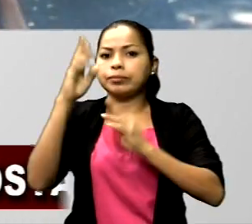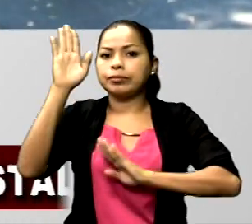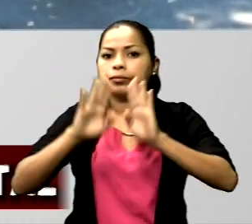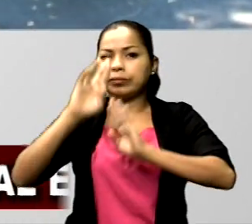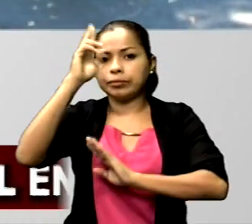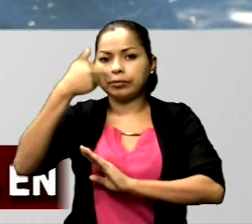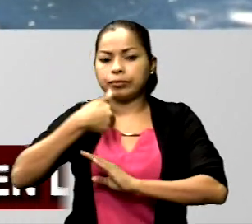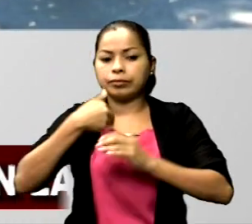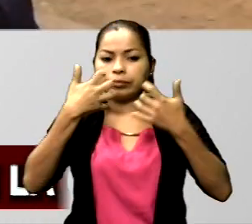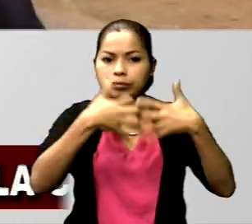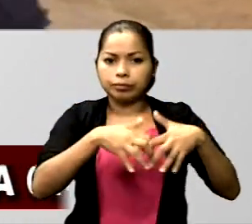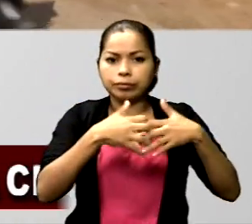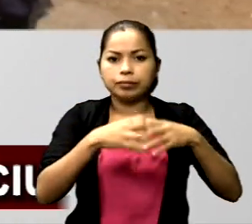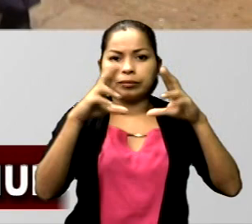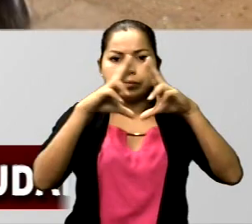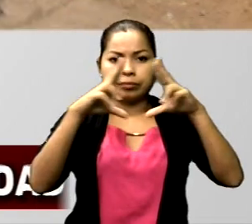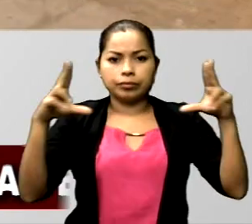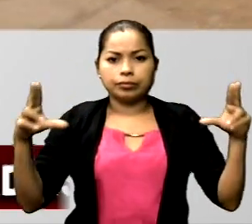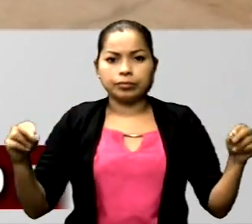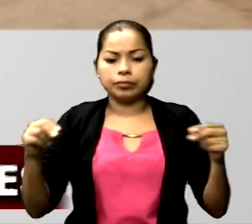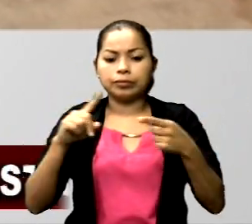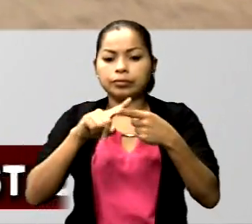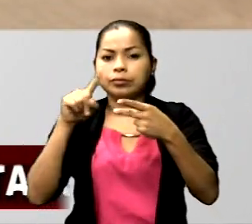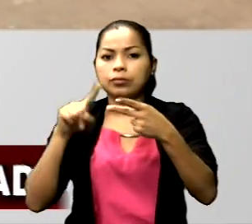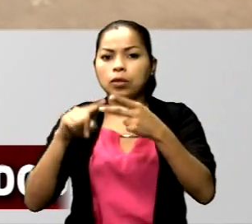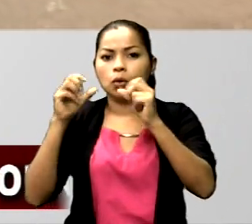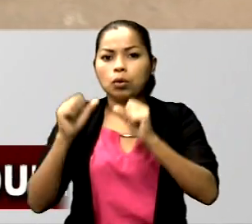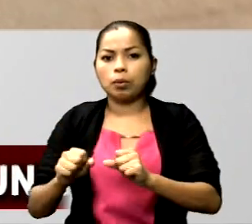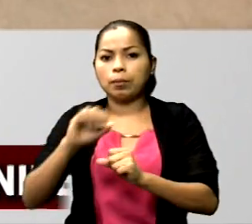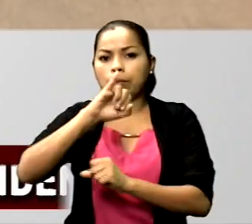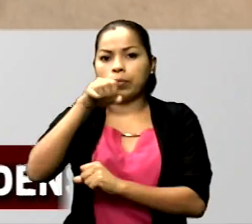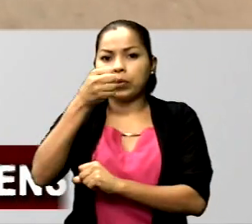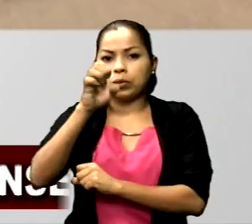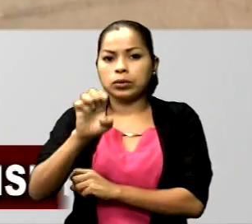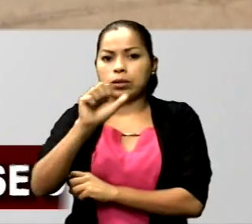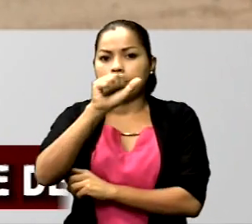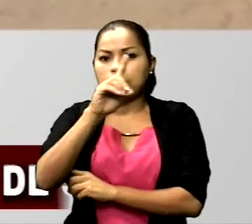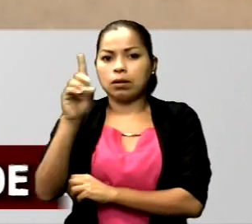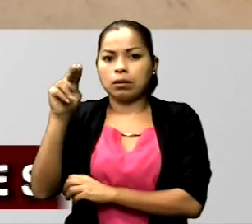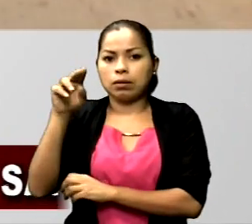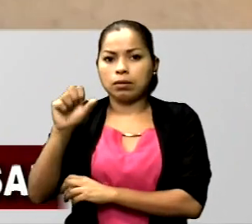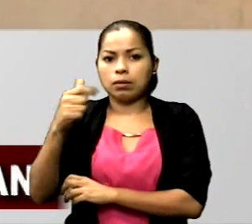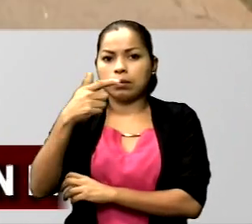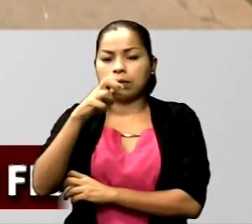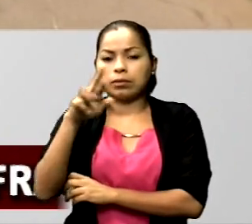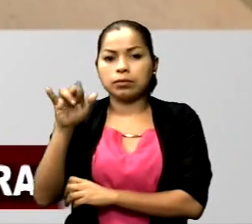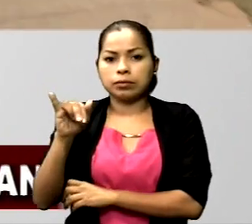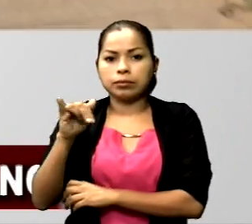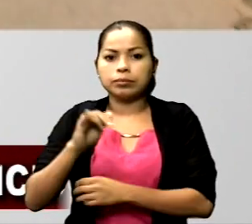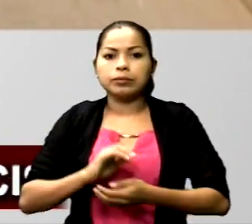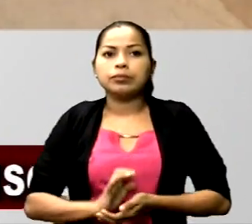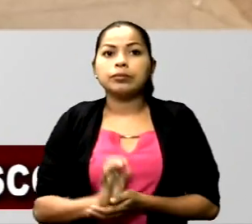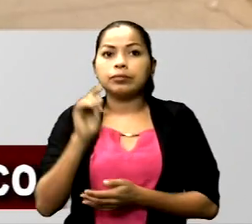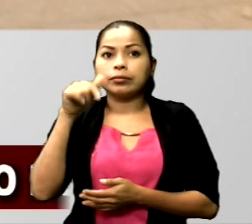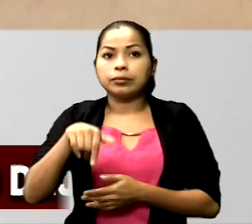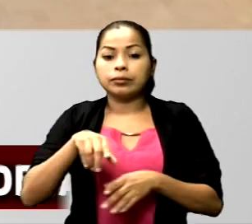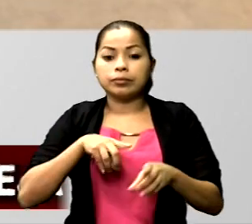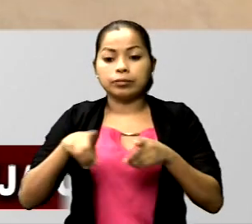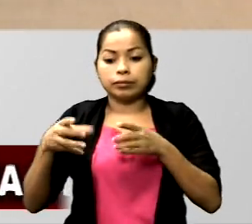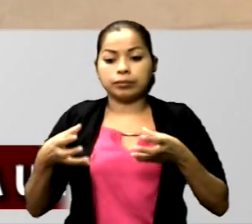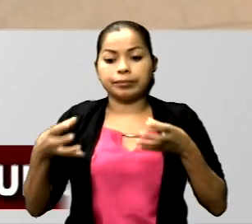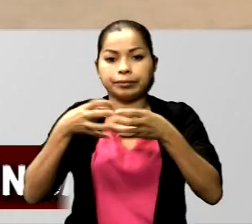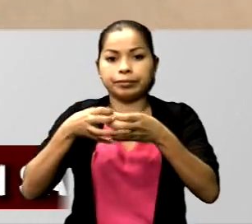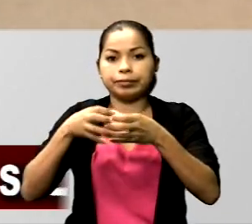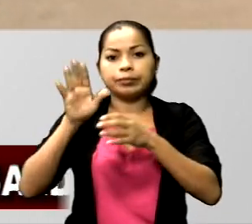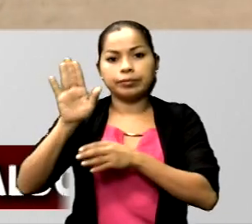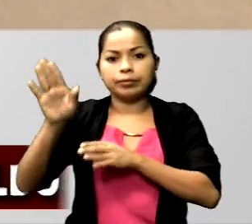representantes de la empresa privada nicaragüense y en particular el hermano José Adán Aguirre. Estamos en esta delegación y en este